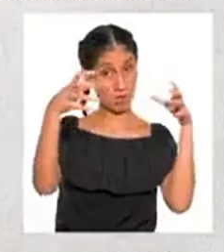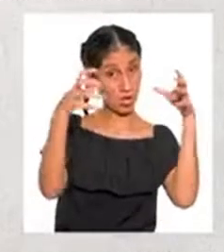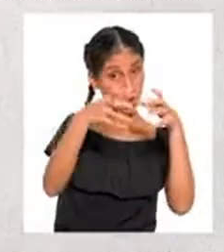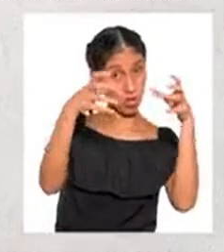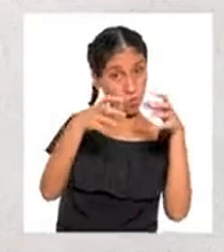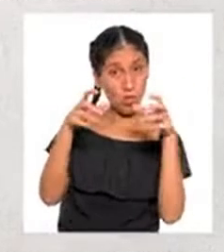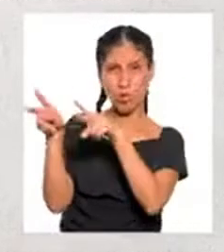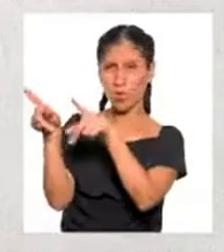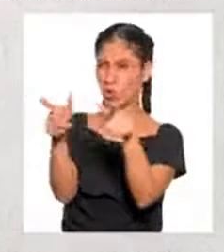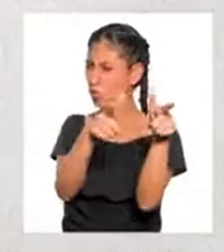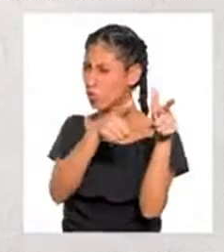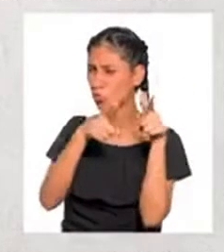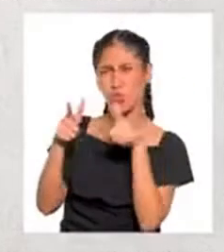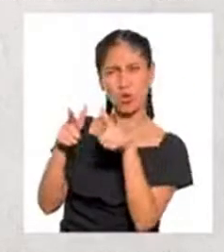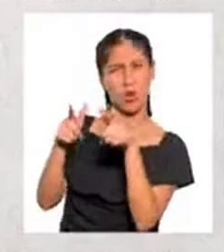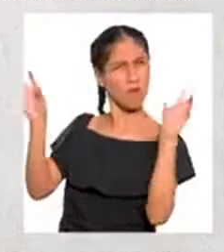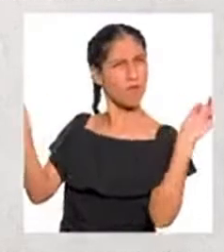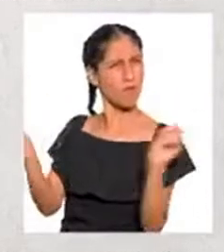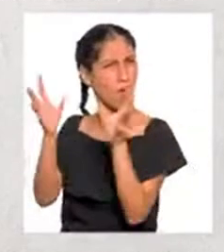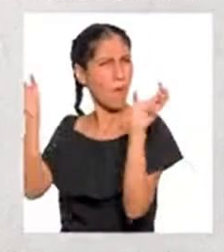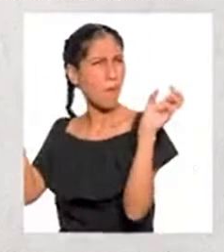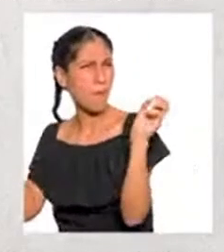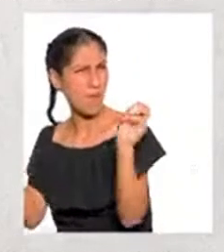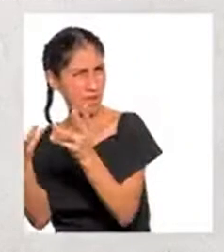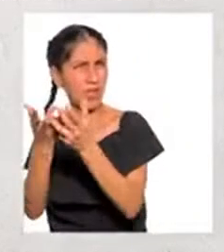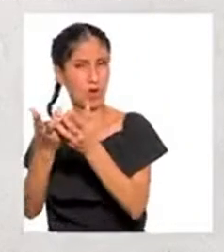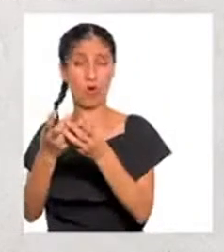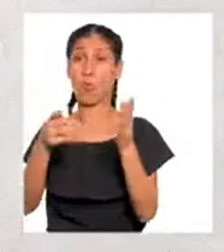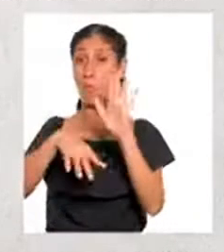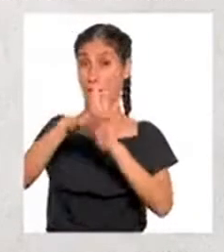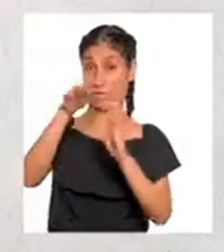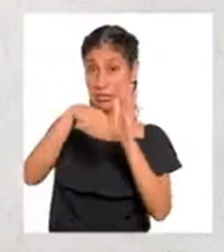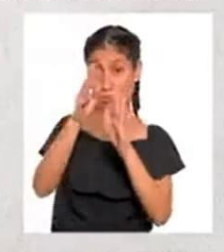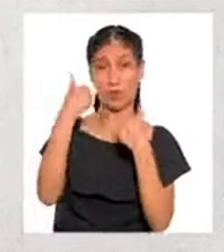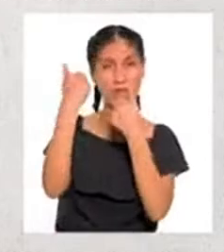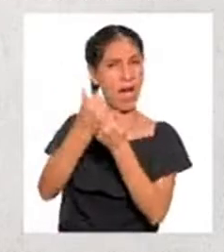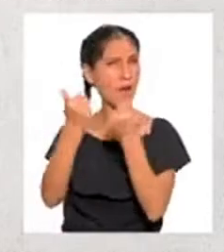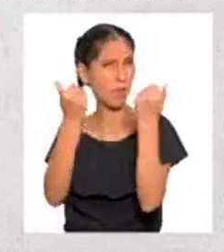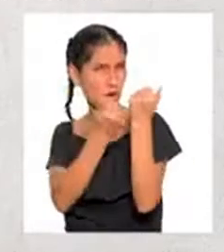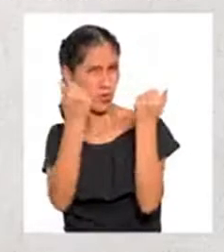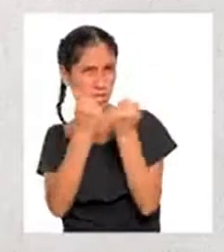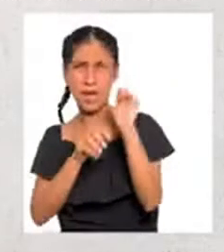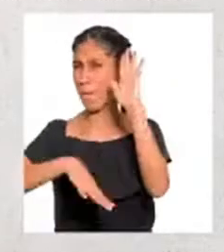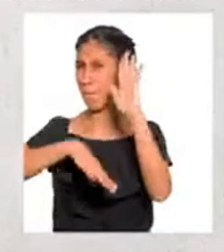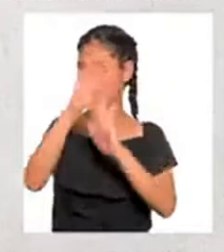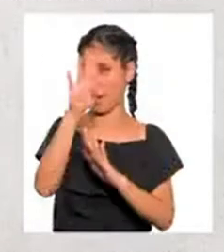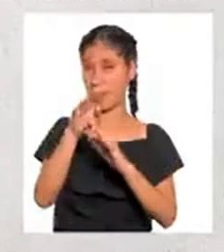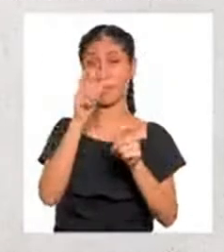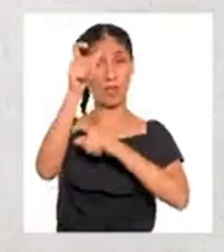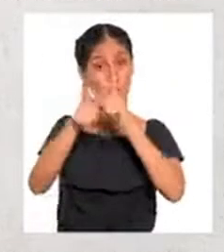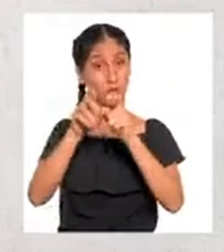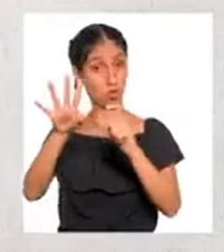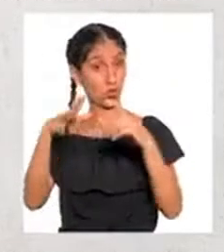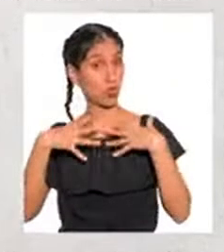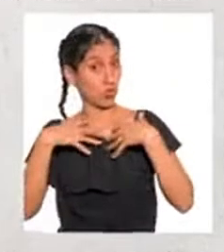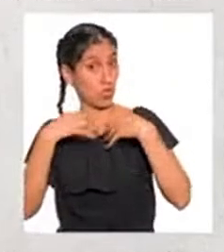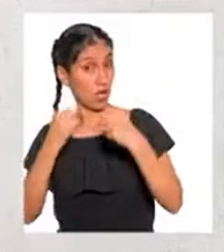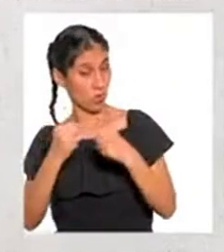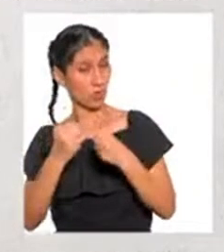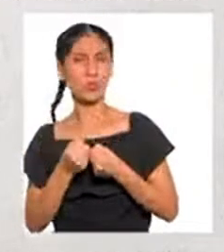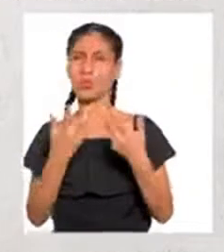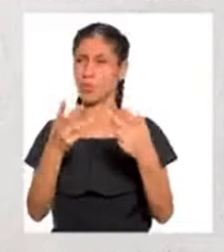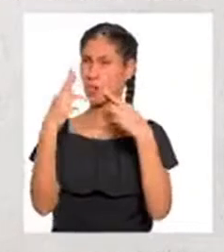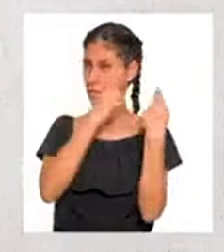aplicación, fomenta las iniciativas destinadas a ampliar la cobertura y calidad de los servicios de salud dentro de un régimen pluralista.